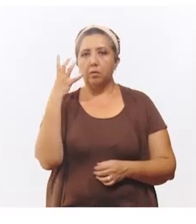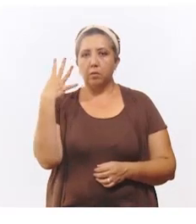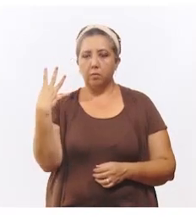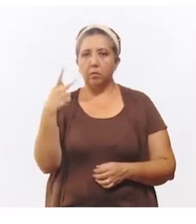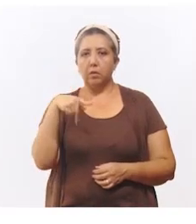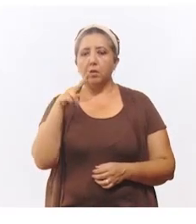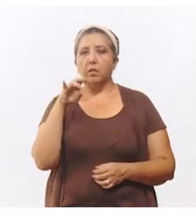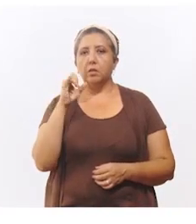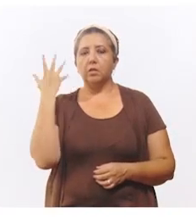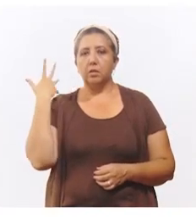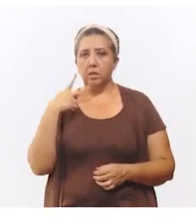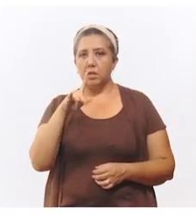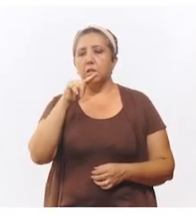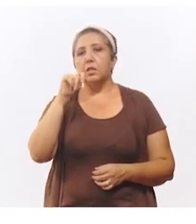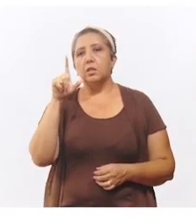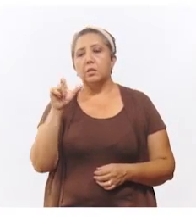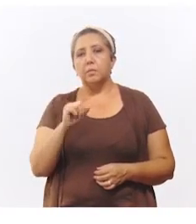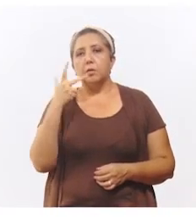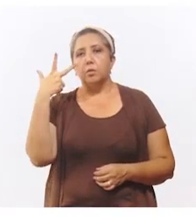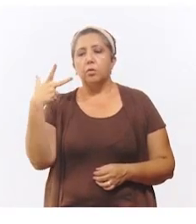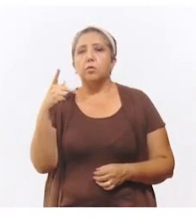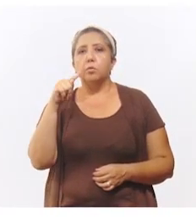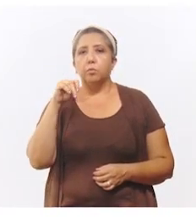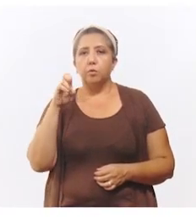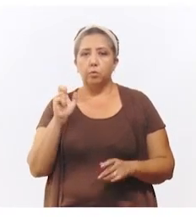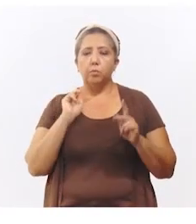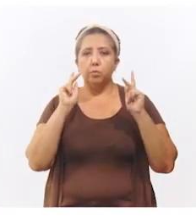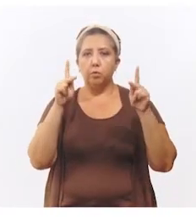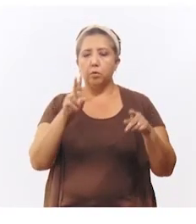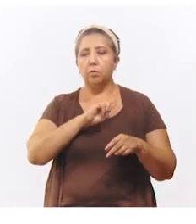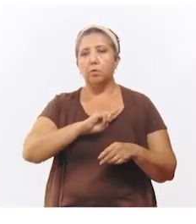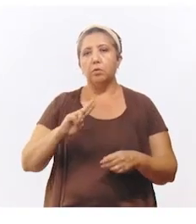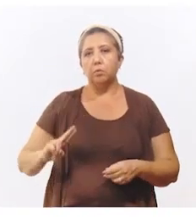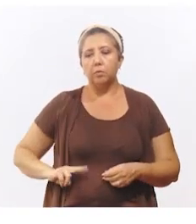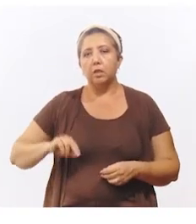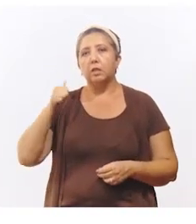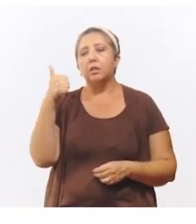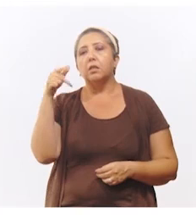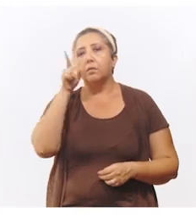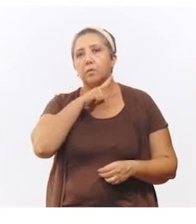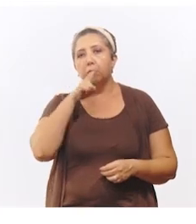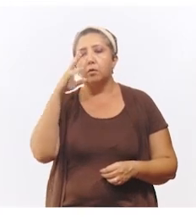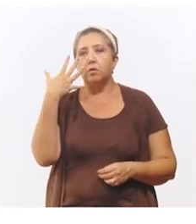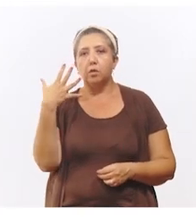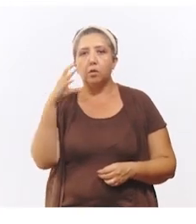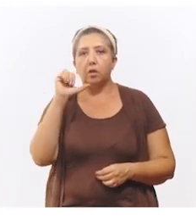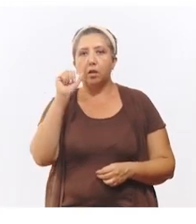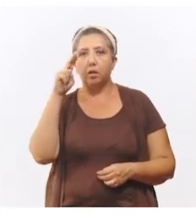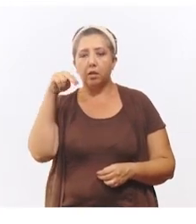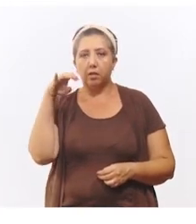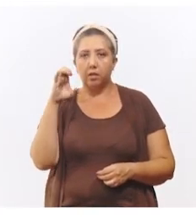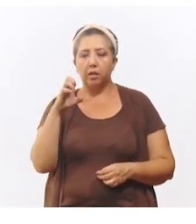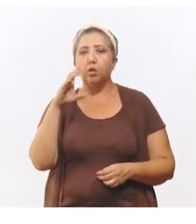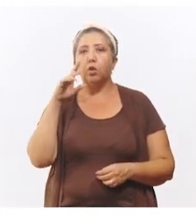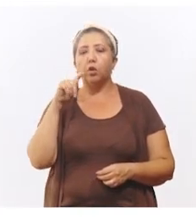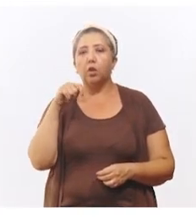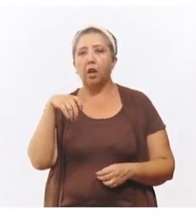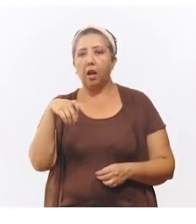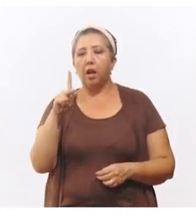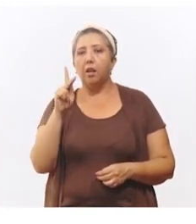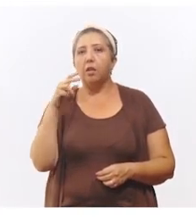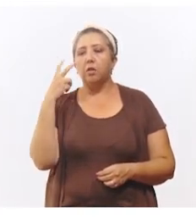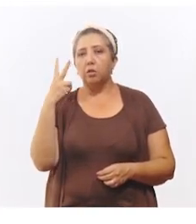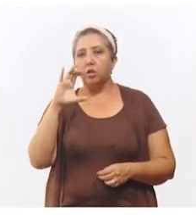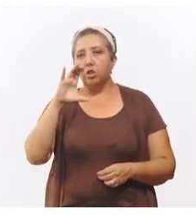en Canacín, 10 en Tizimín, 8 en Motul, Progreso y Umán, 6 en Valladolid, 5 en Acanquey y Concal, 2